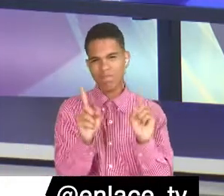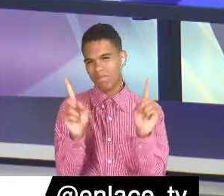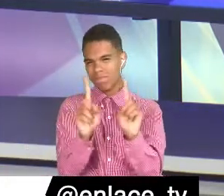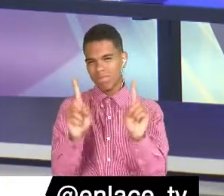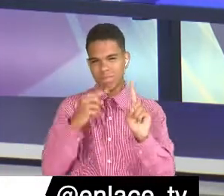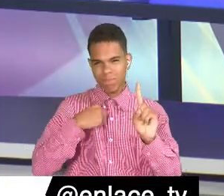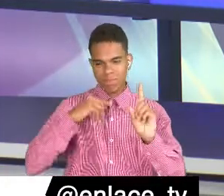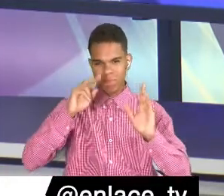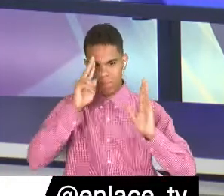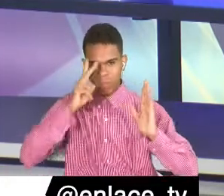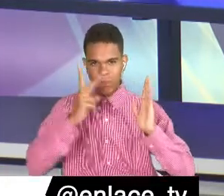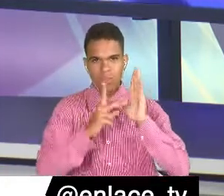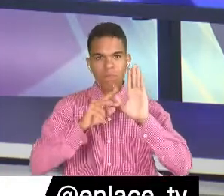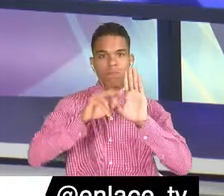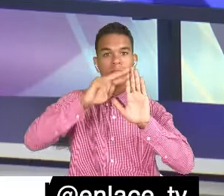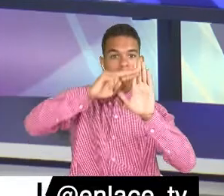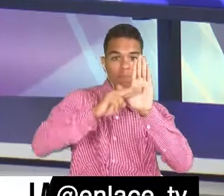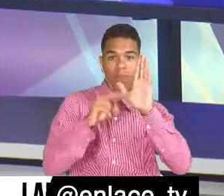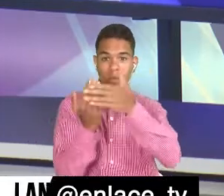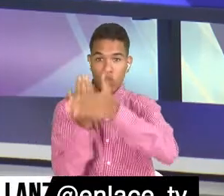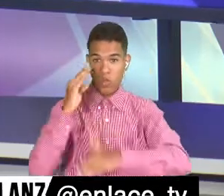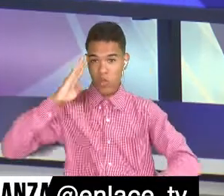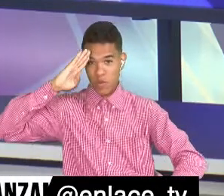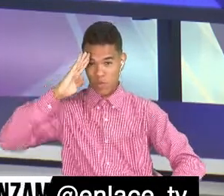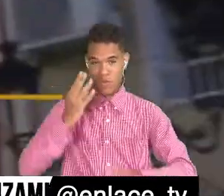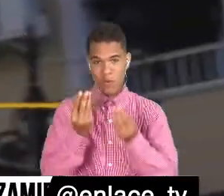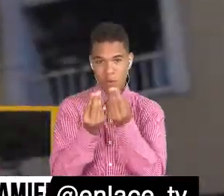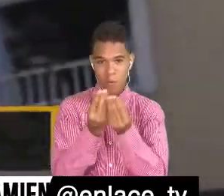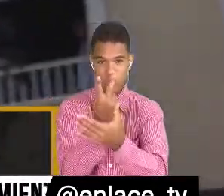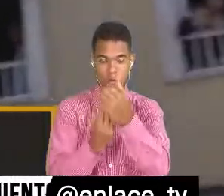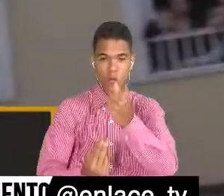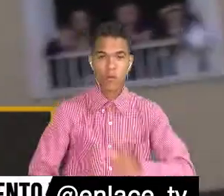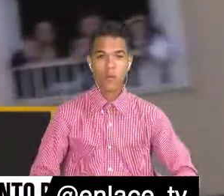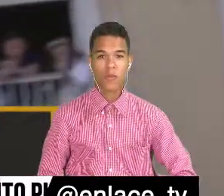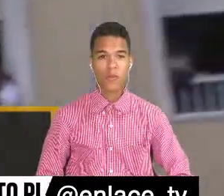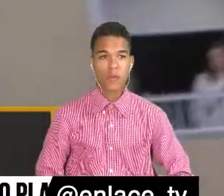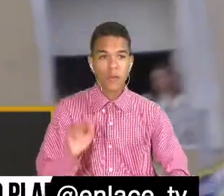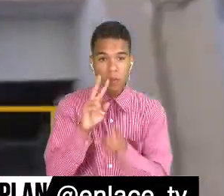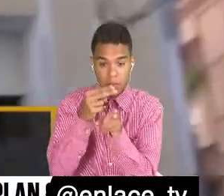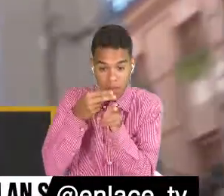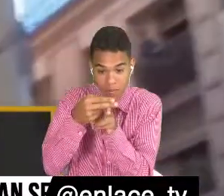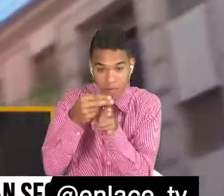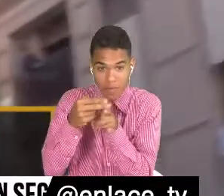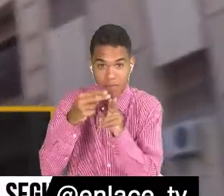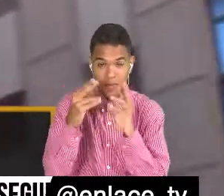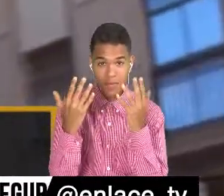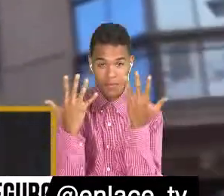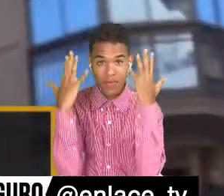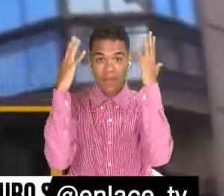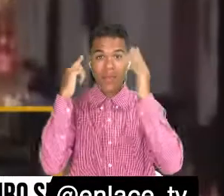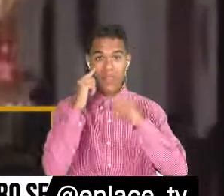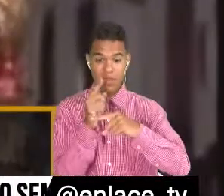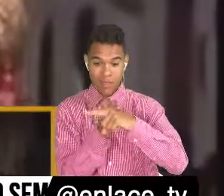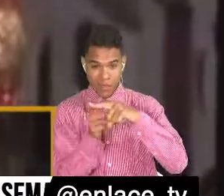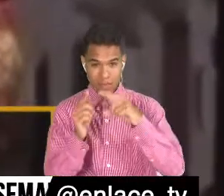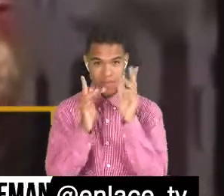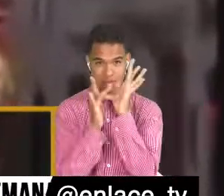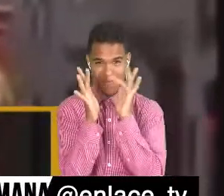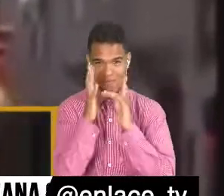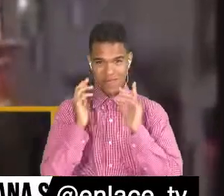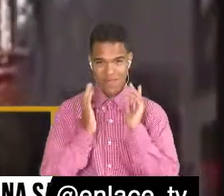Código Nacional de Policía y Convivencia. A puertas de celebrarse la Semana Santa, tiempo de espiritualidad y